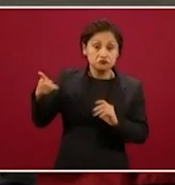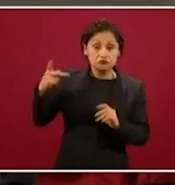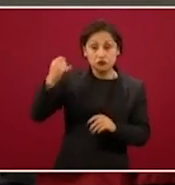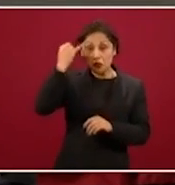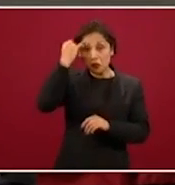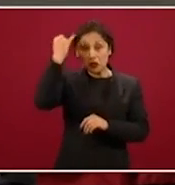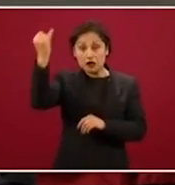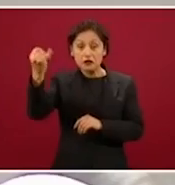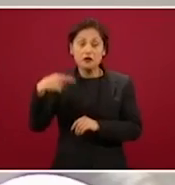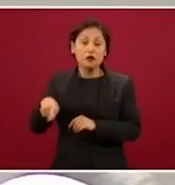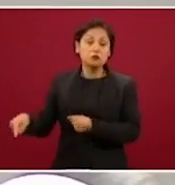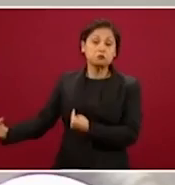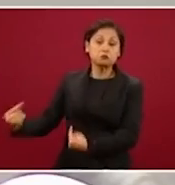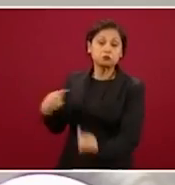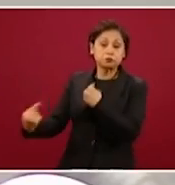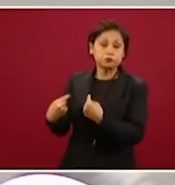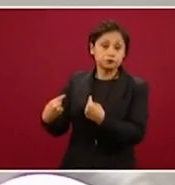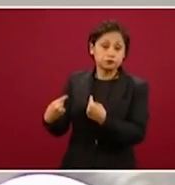enfrentarnos.